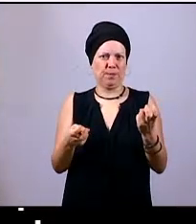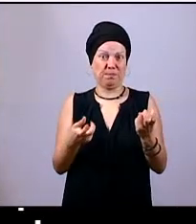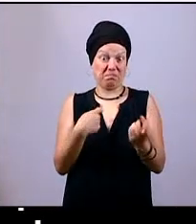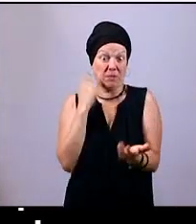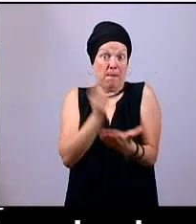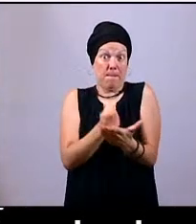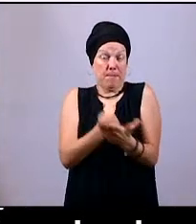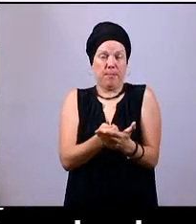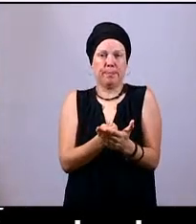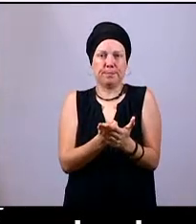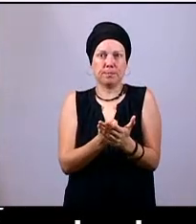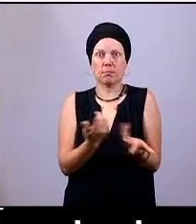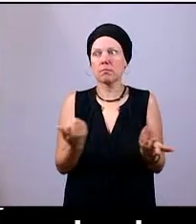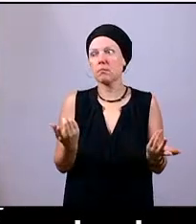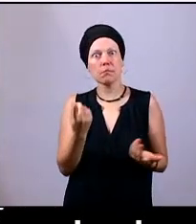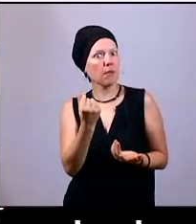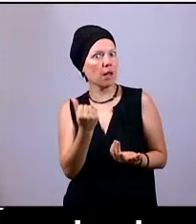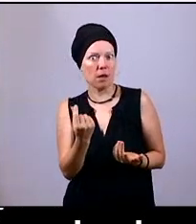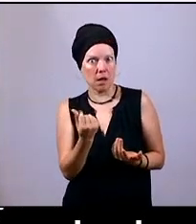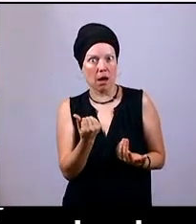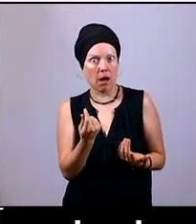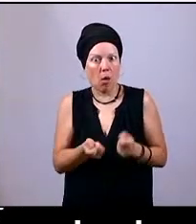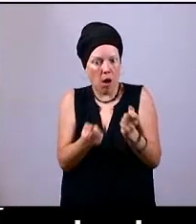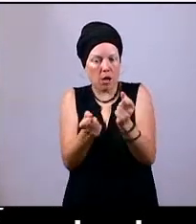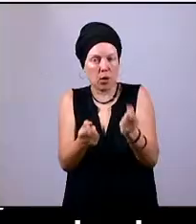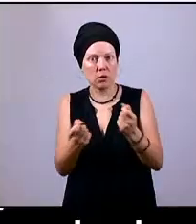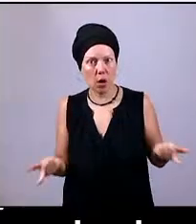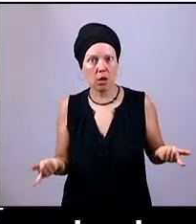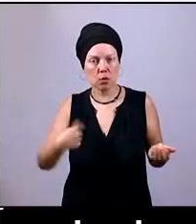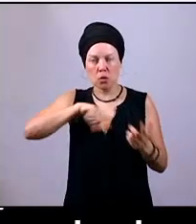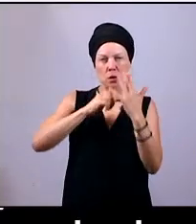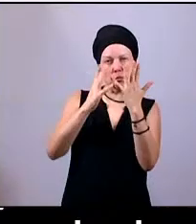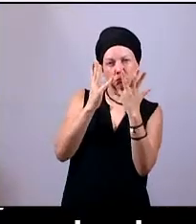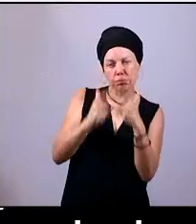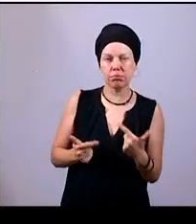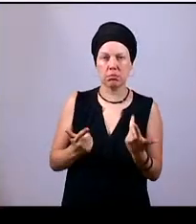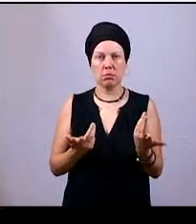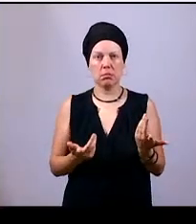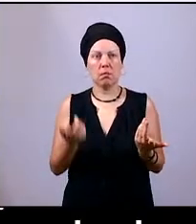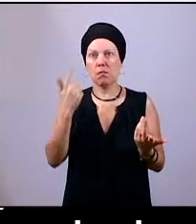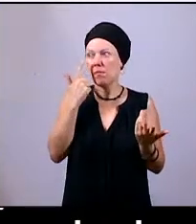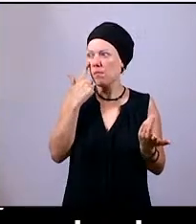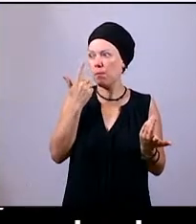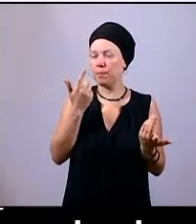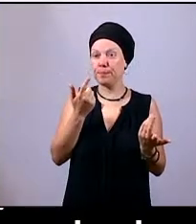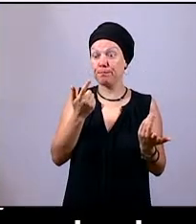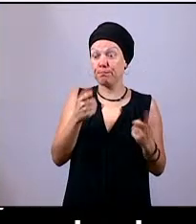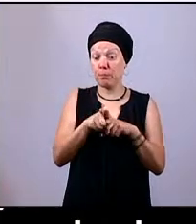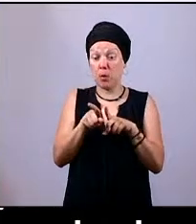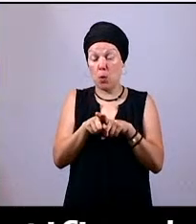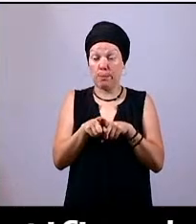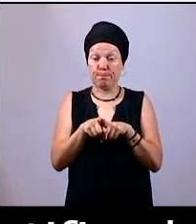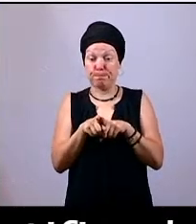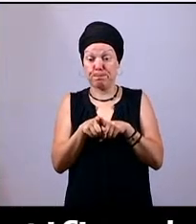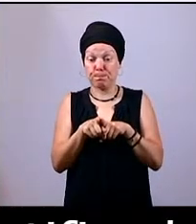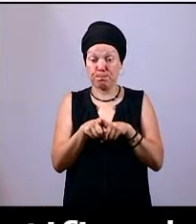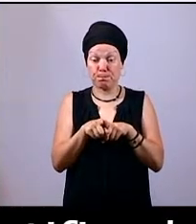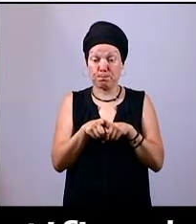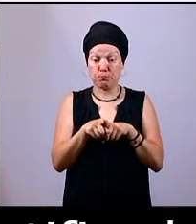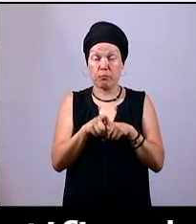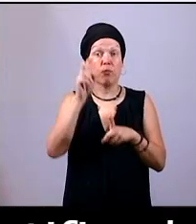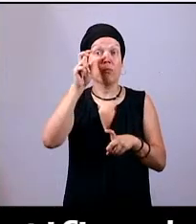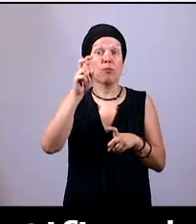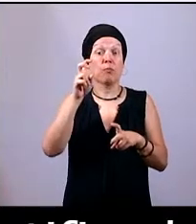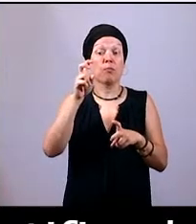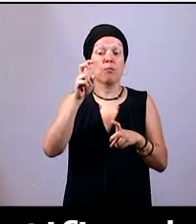cuenta cuesta dinero en Extremadura. Hemos cuantificado cuánto nos costó que no se actualizaran las entregas a cuenta en